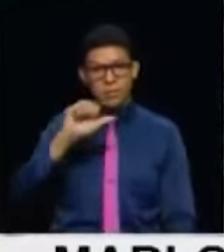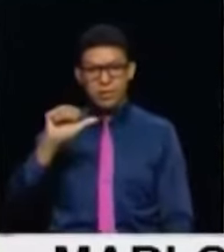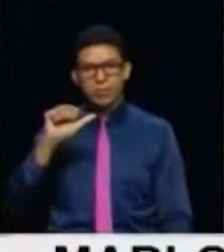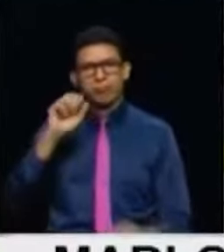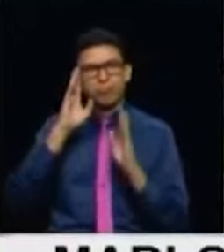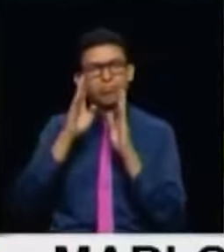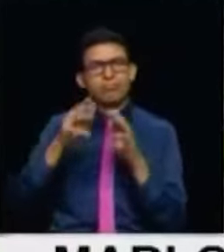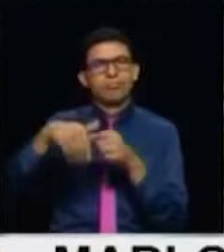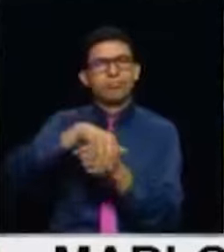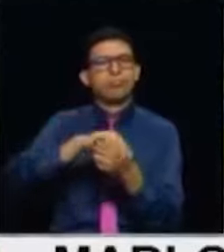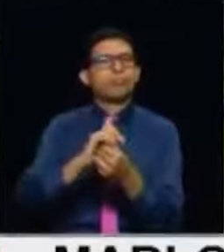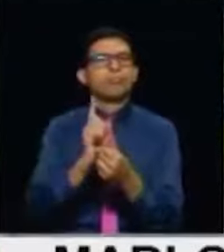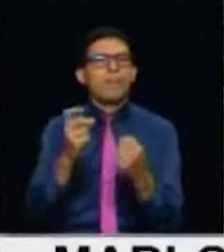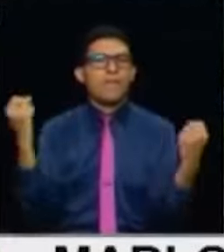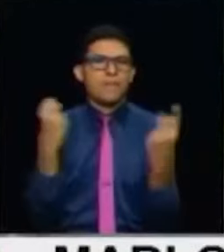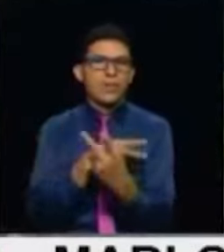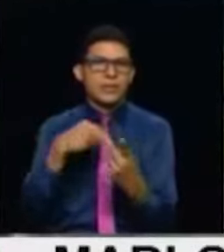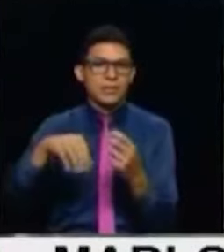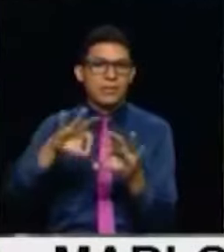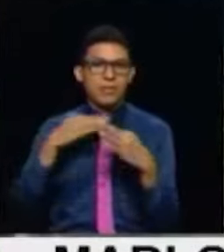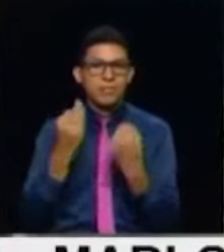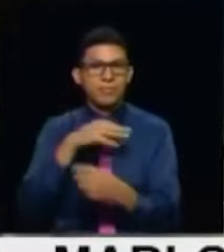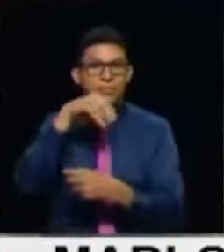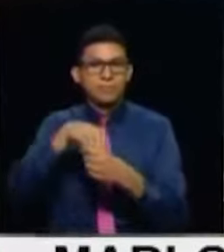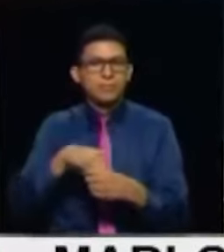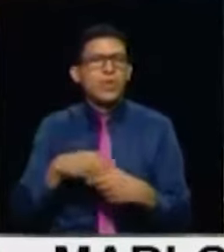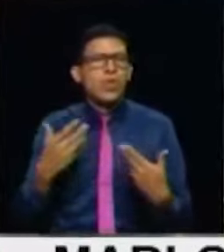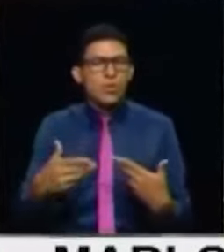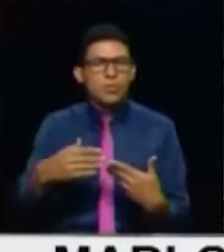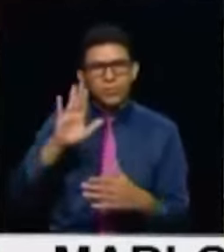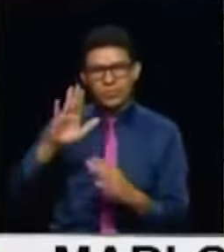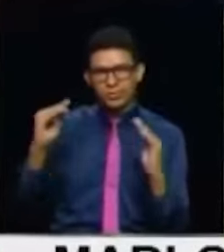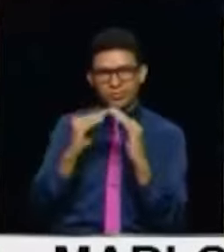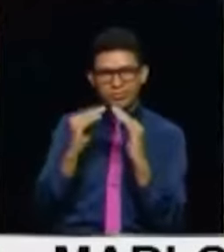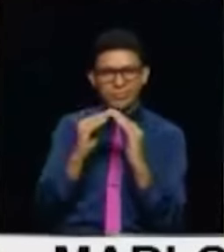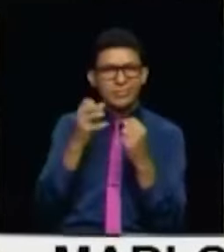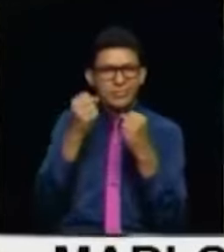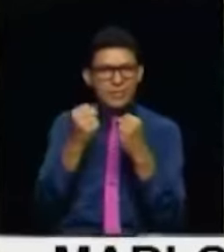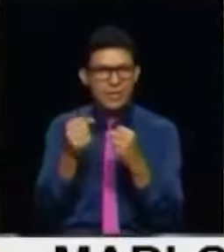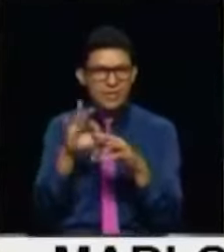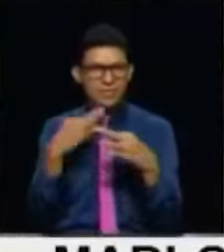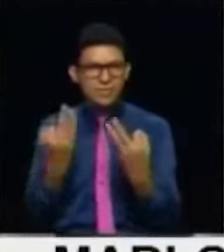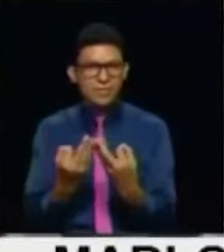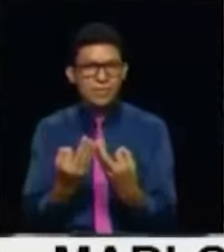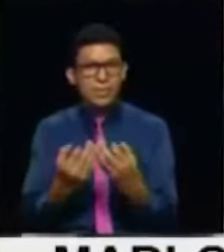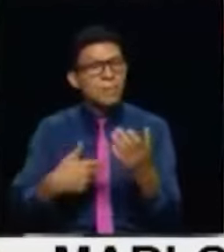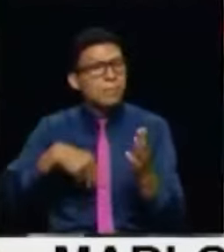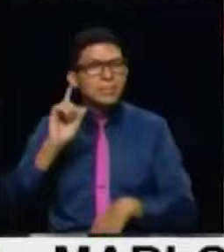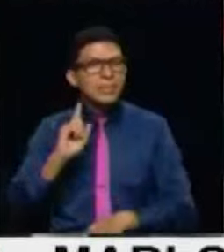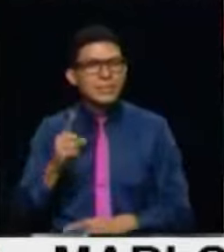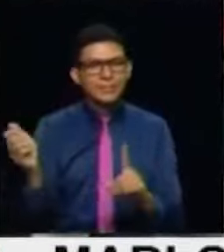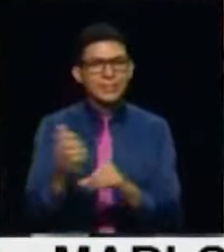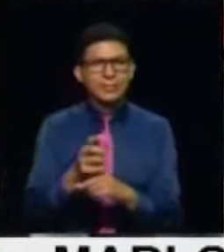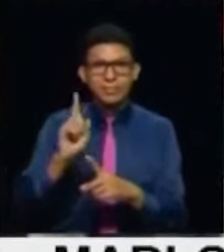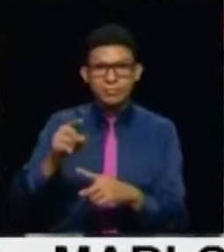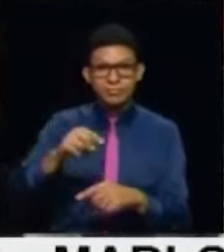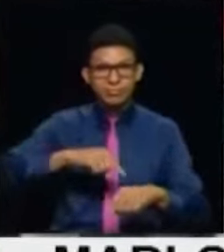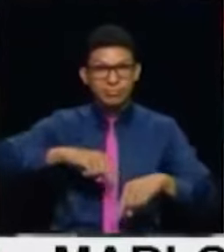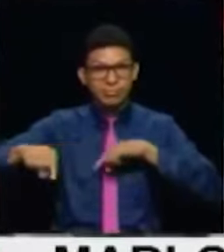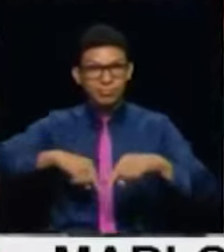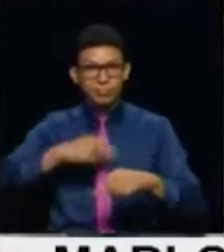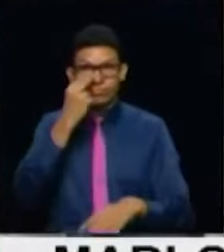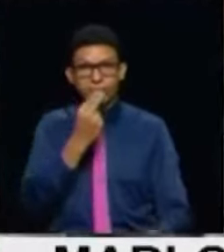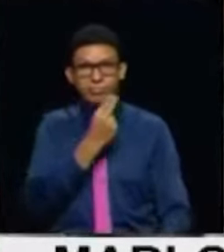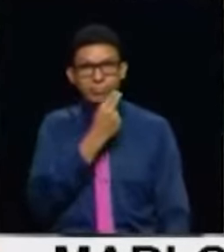sus situaciones de violencia intrafamiliar por intermedio de las comisarías de familia. Pero más aún, logramos que la administración se